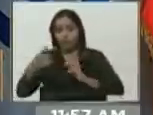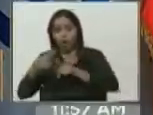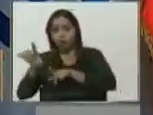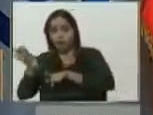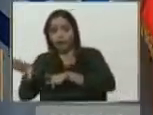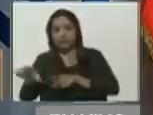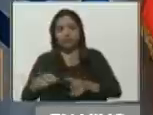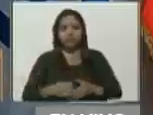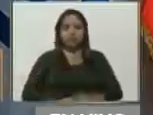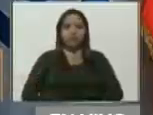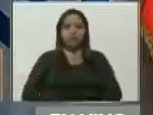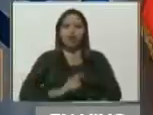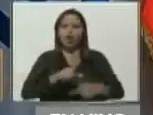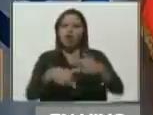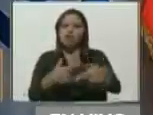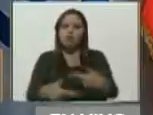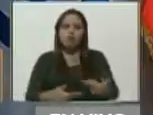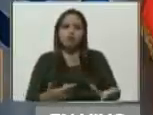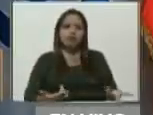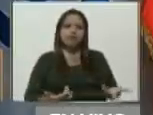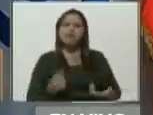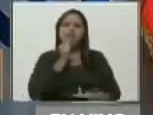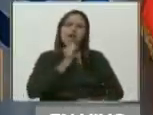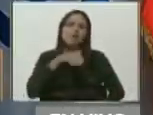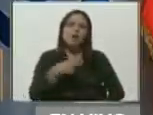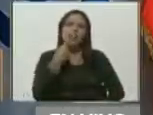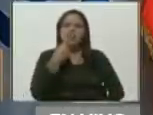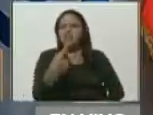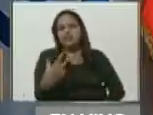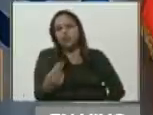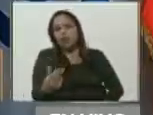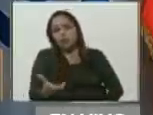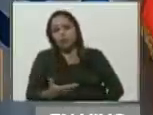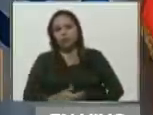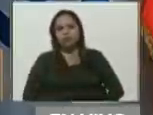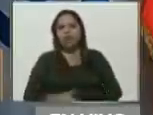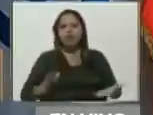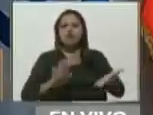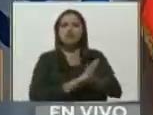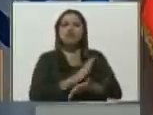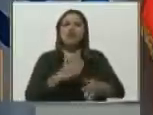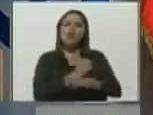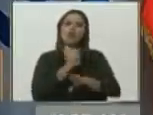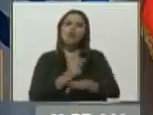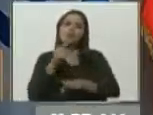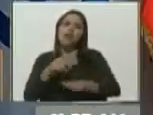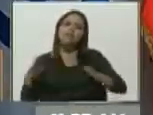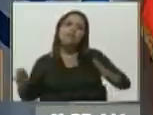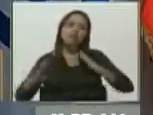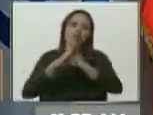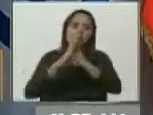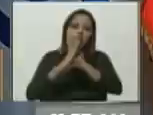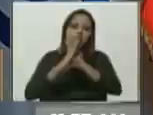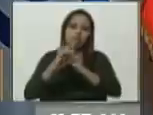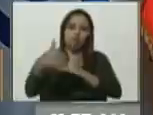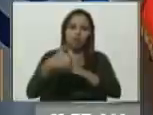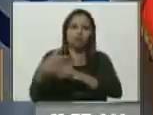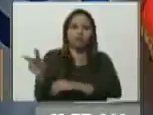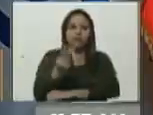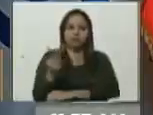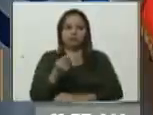obvia, ¿quién puede negar o dudarlo?, de las medidas coercitivas unilaterales